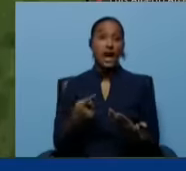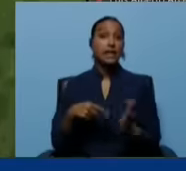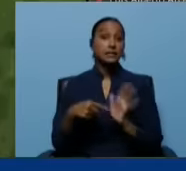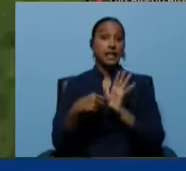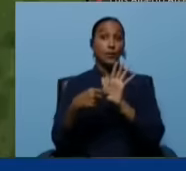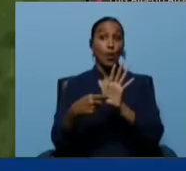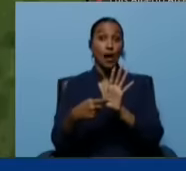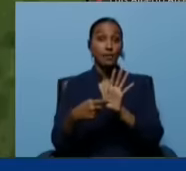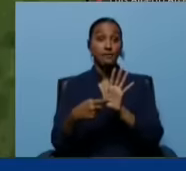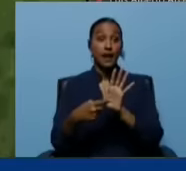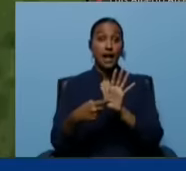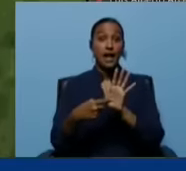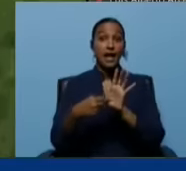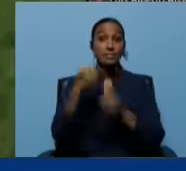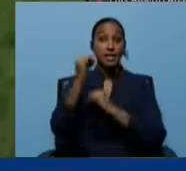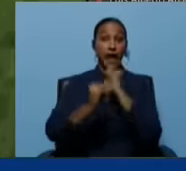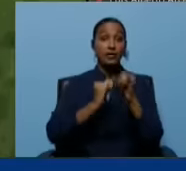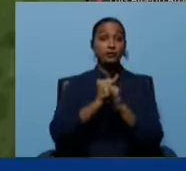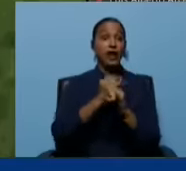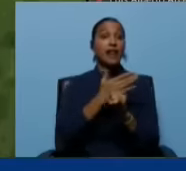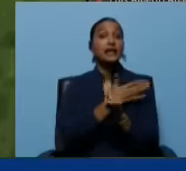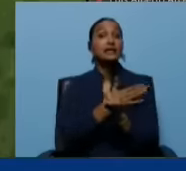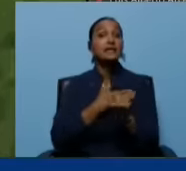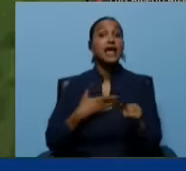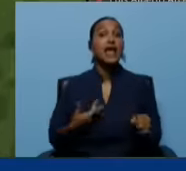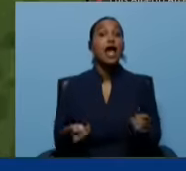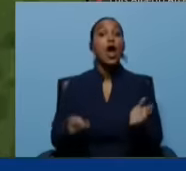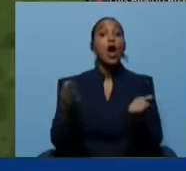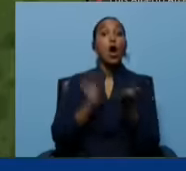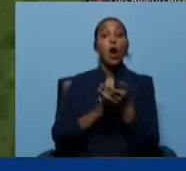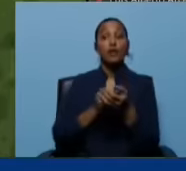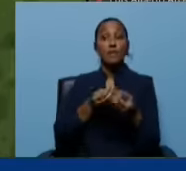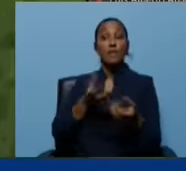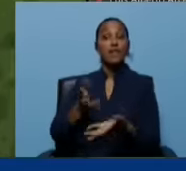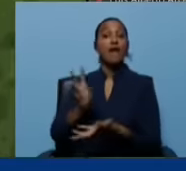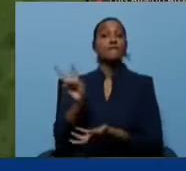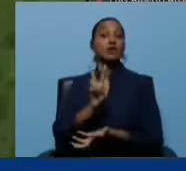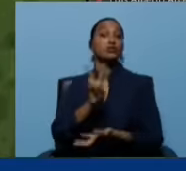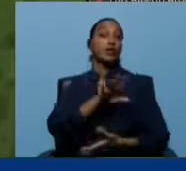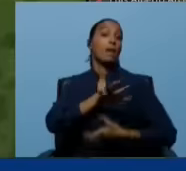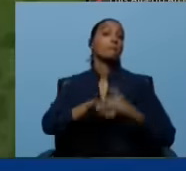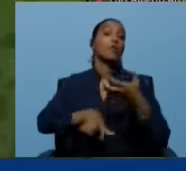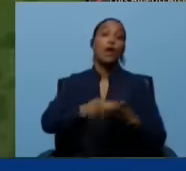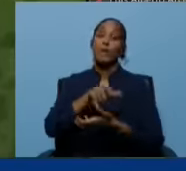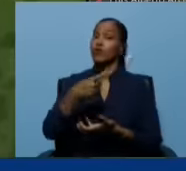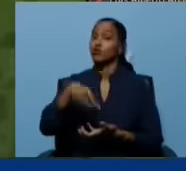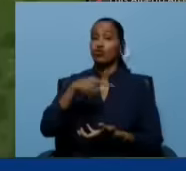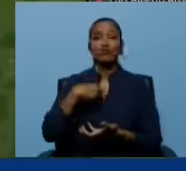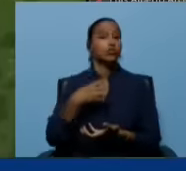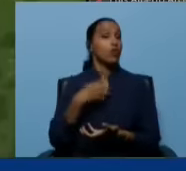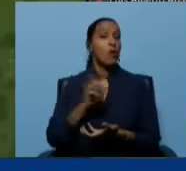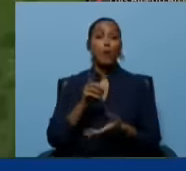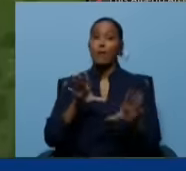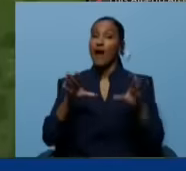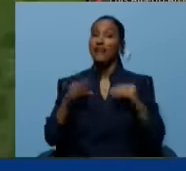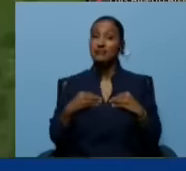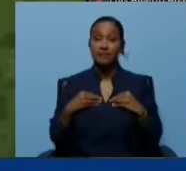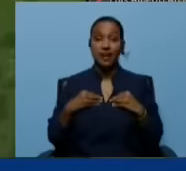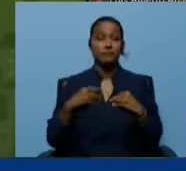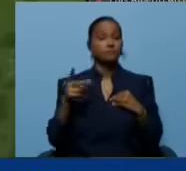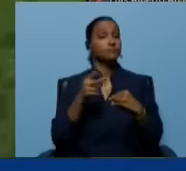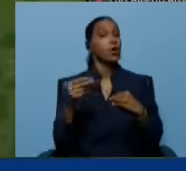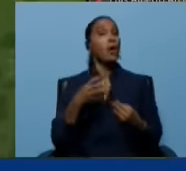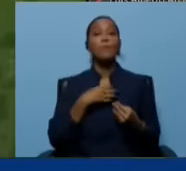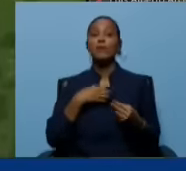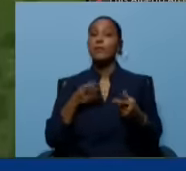en Venezuela. Y eso en nuestra América no podemos permitirlo. En Venezuela se dirime el conflicto entre